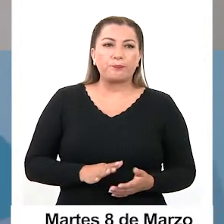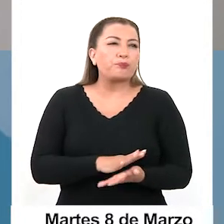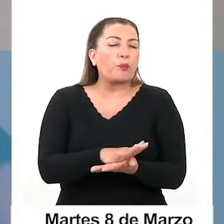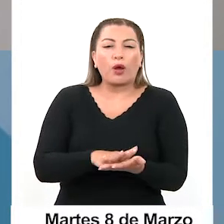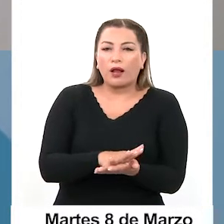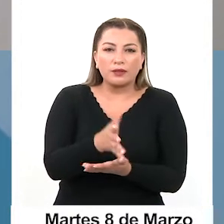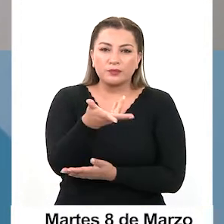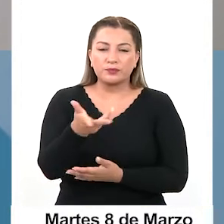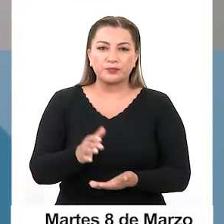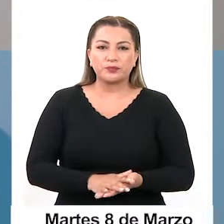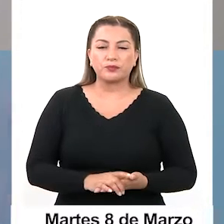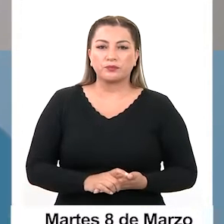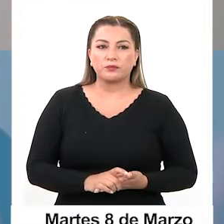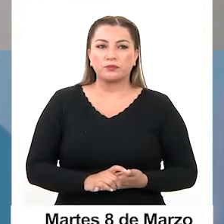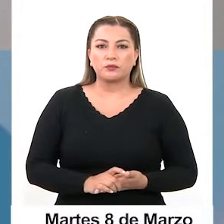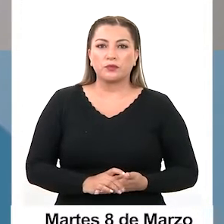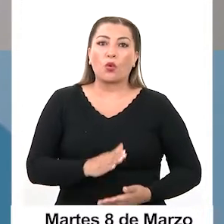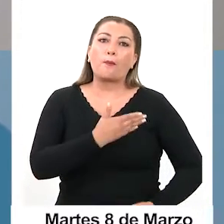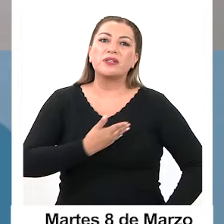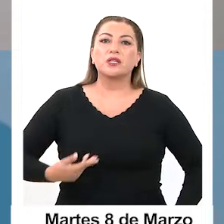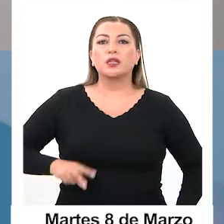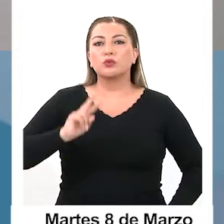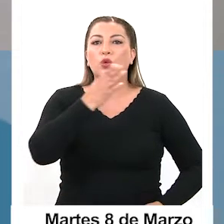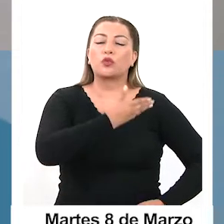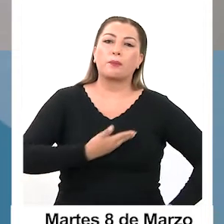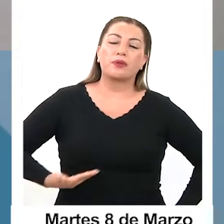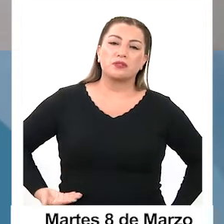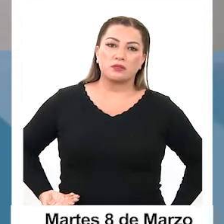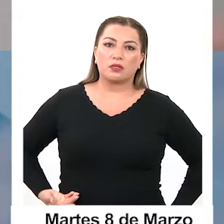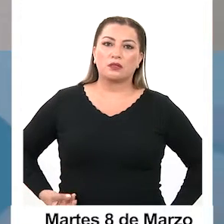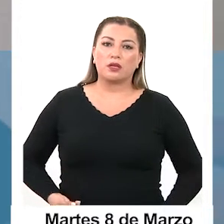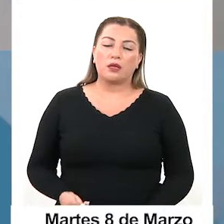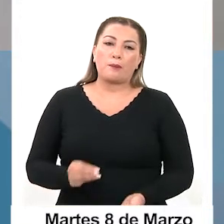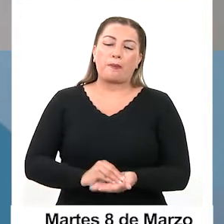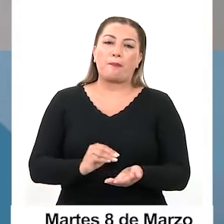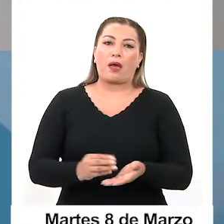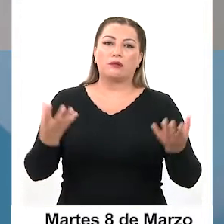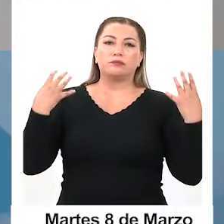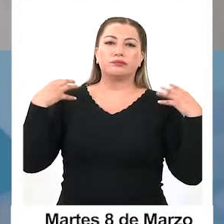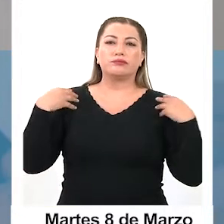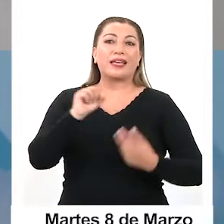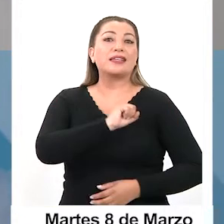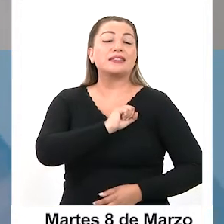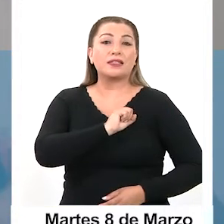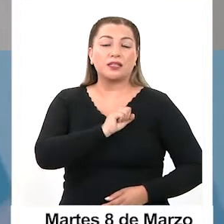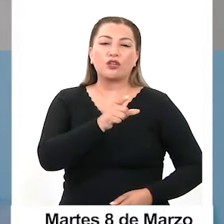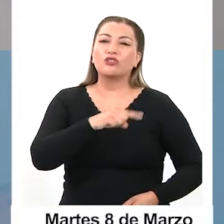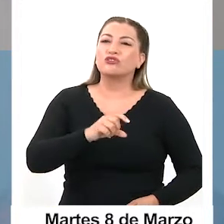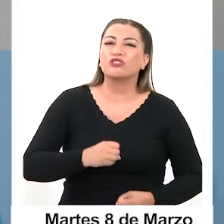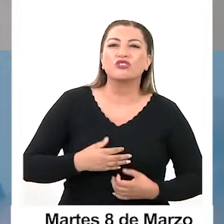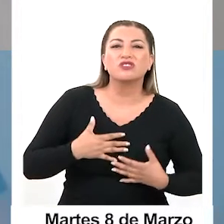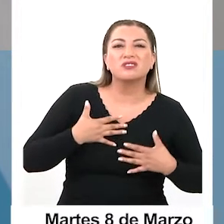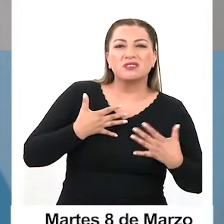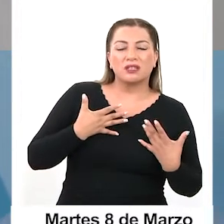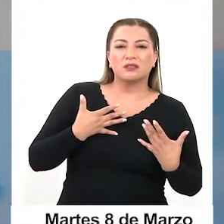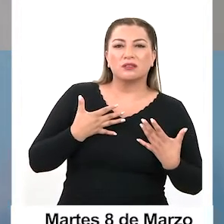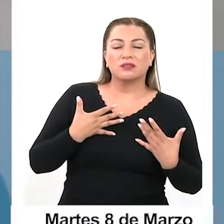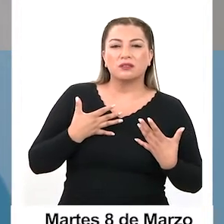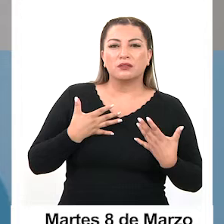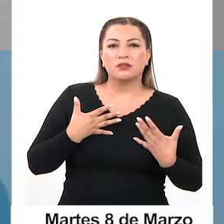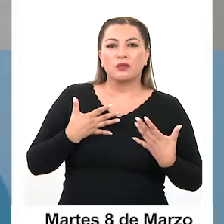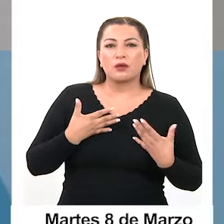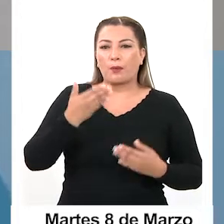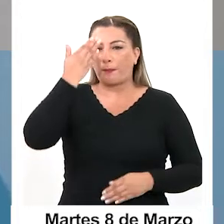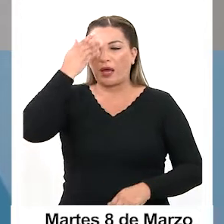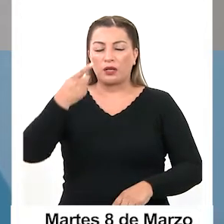ejemplo, un presidente, un vicepresidente, y que tengamos muchos más cargos en Santiago y que sintamos que está más distribuido